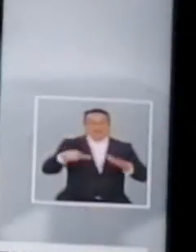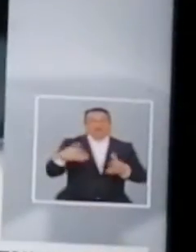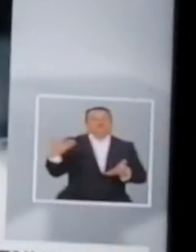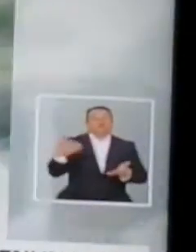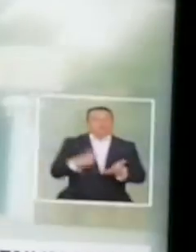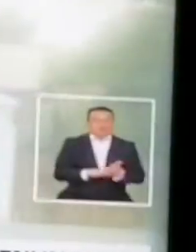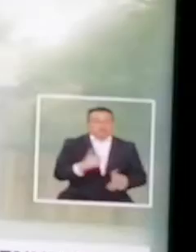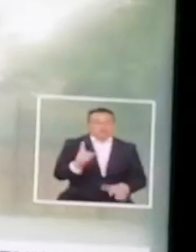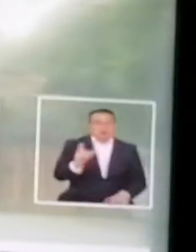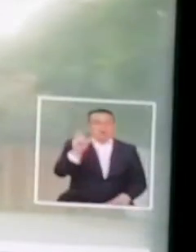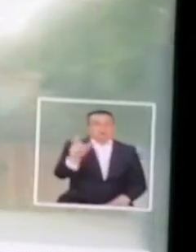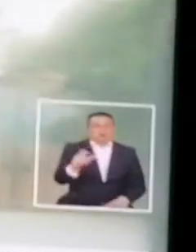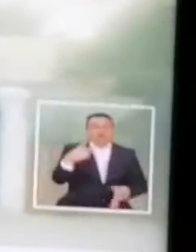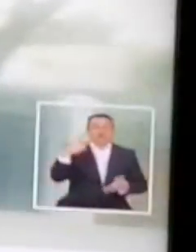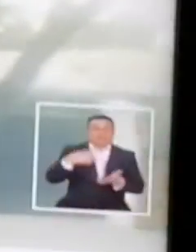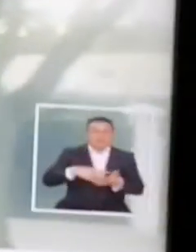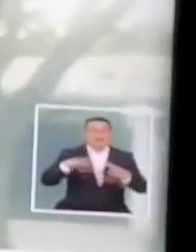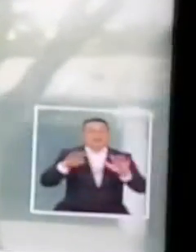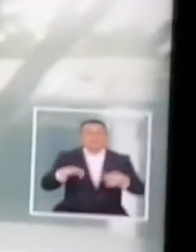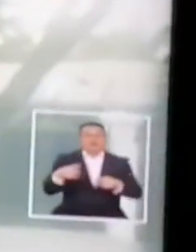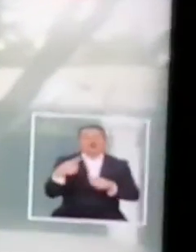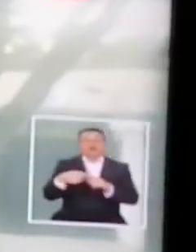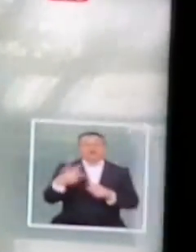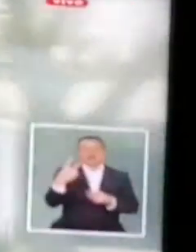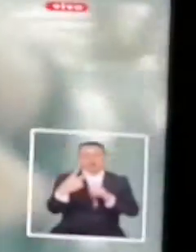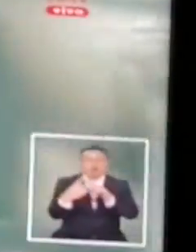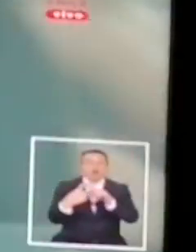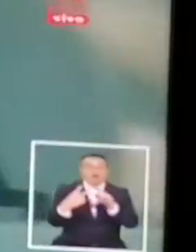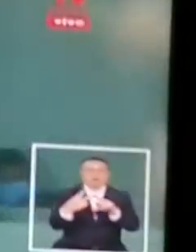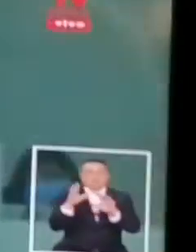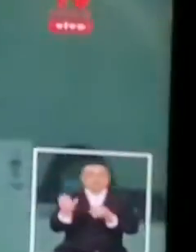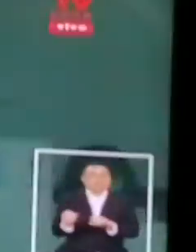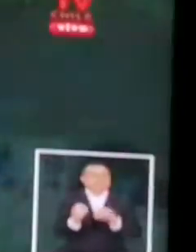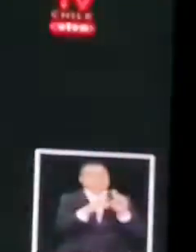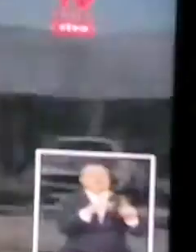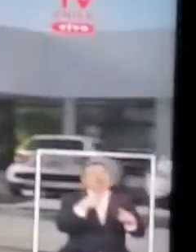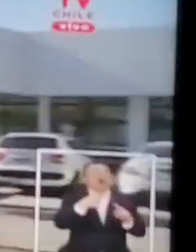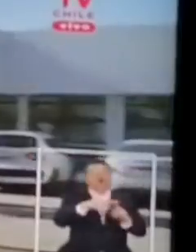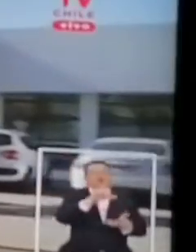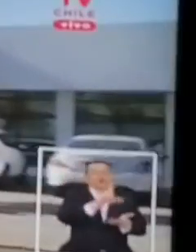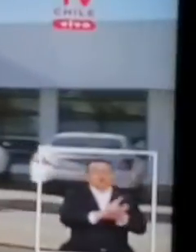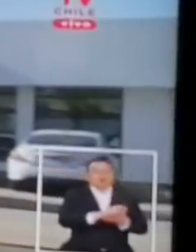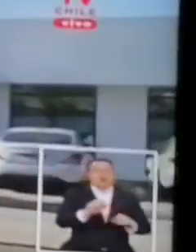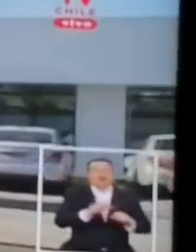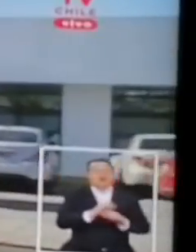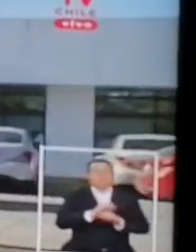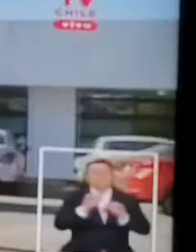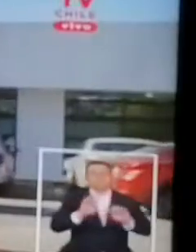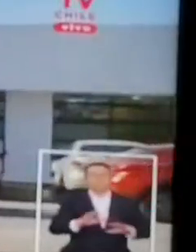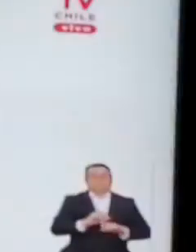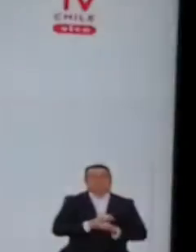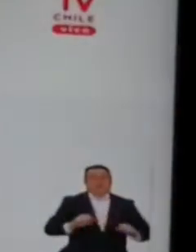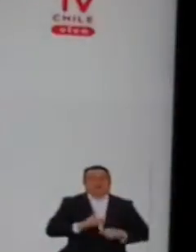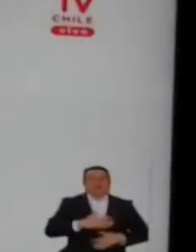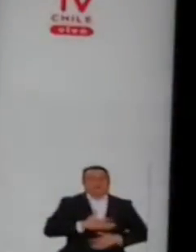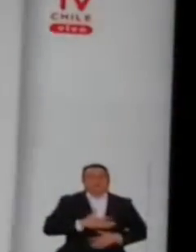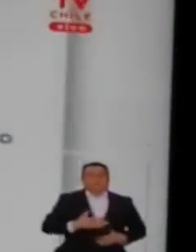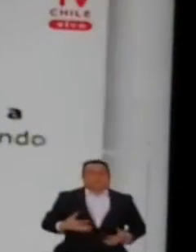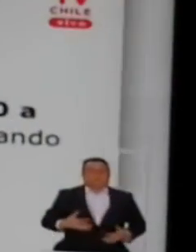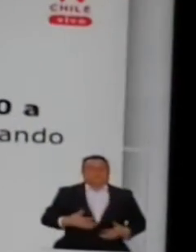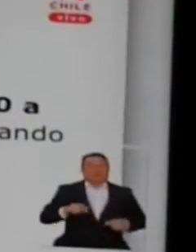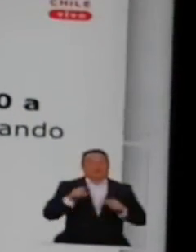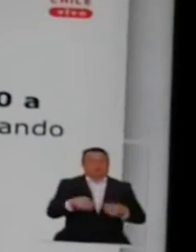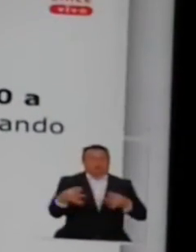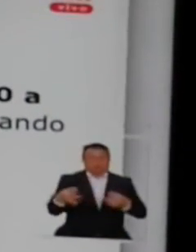murió una paciente y en el 2019 otras dos fueron trasladadas a otro centro por un paro respiratorio. Le mostramos